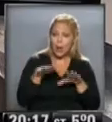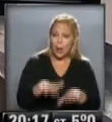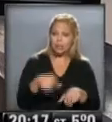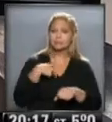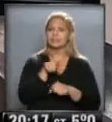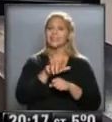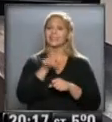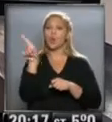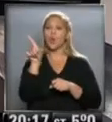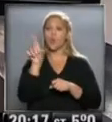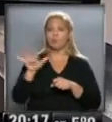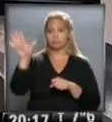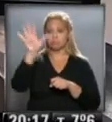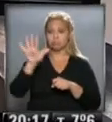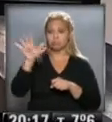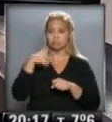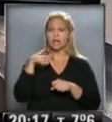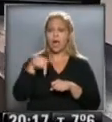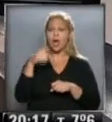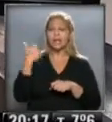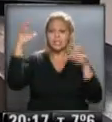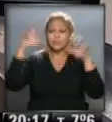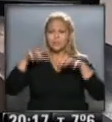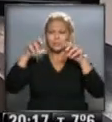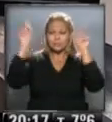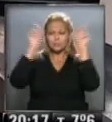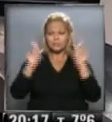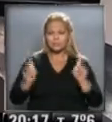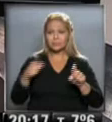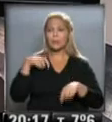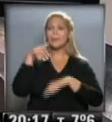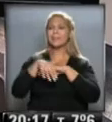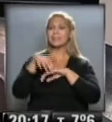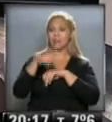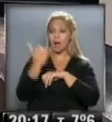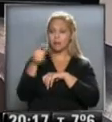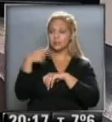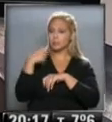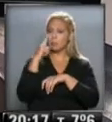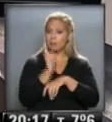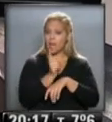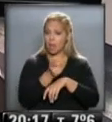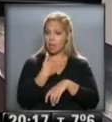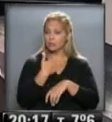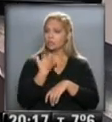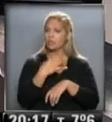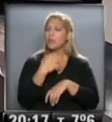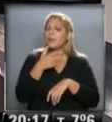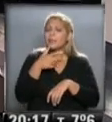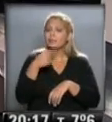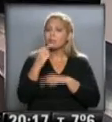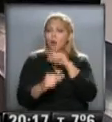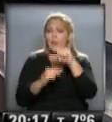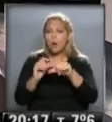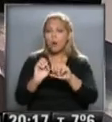noreste, donde en estos momentos se están registrando fuertes tormentas en el norte de Misiones, allí también continúa vigente un aviso de alerta, pero ya hay tendencia a que vaya